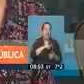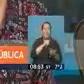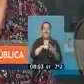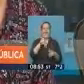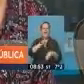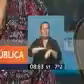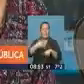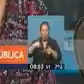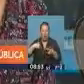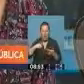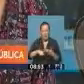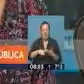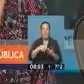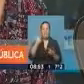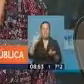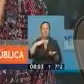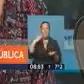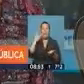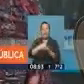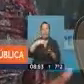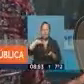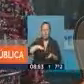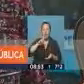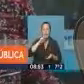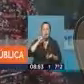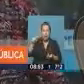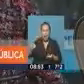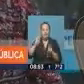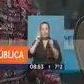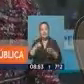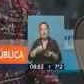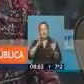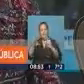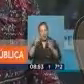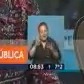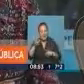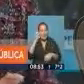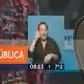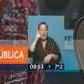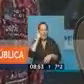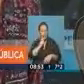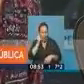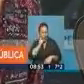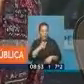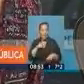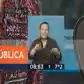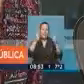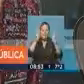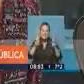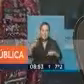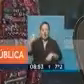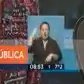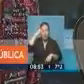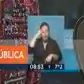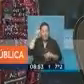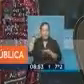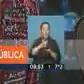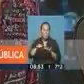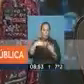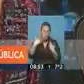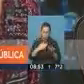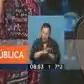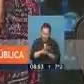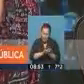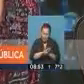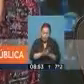a Tiempo Argentino, a la falta de pago en Radio del Plata, también algo similar ocurre en Radio Rivadavia. ¿Es un tema que el Congreso, que los diputados pueden llegar